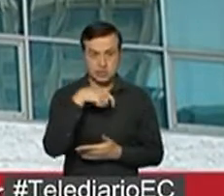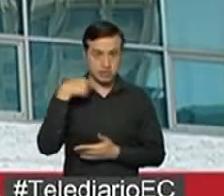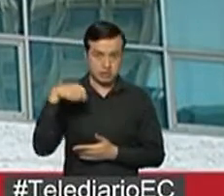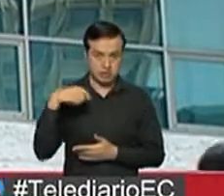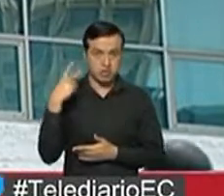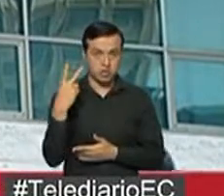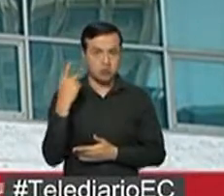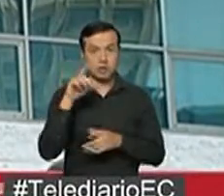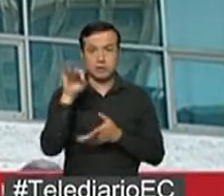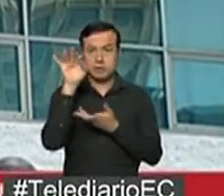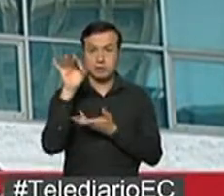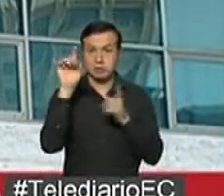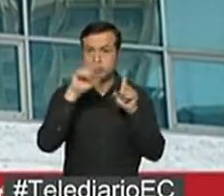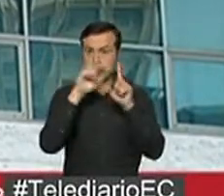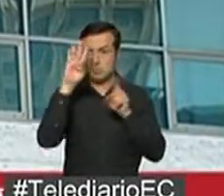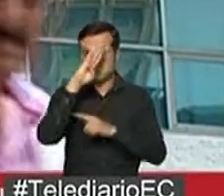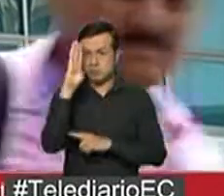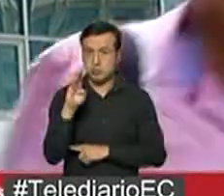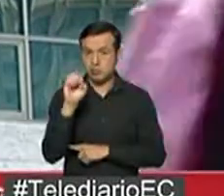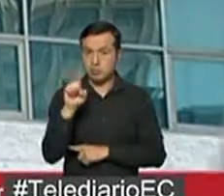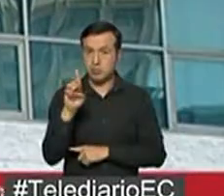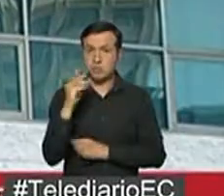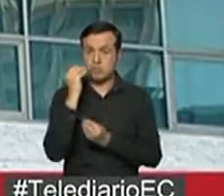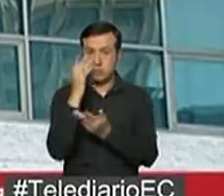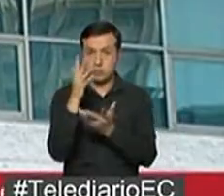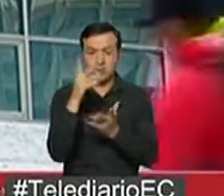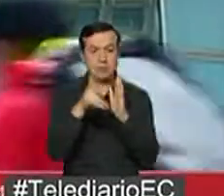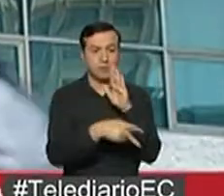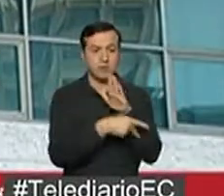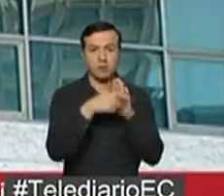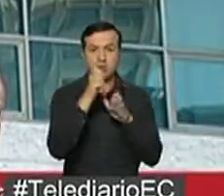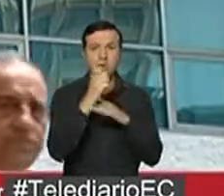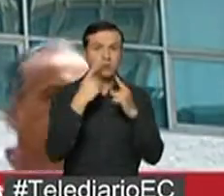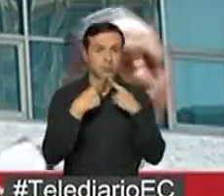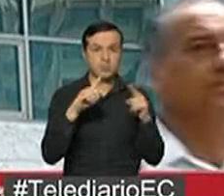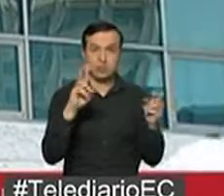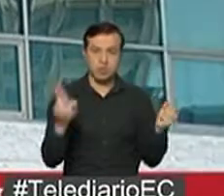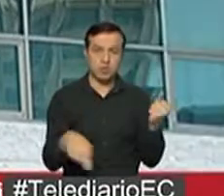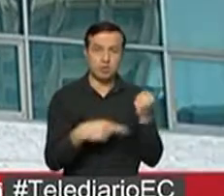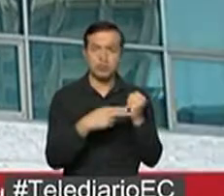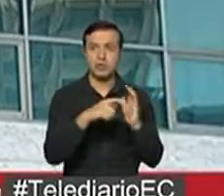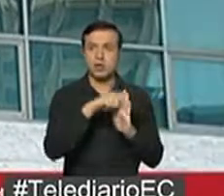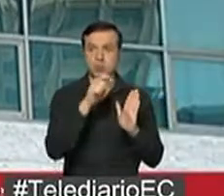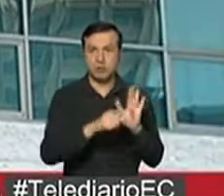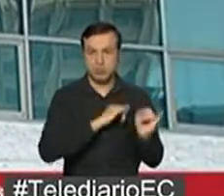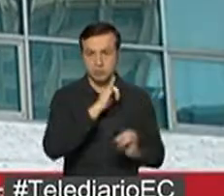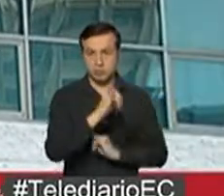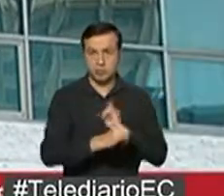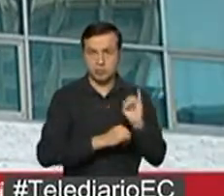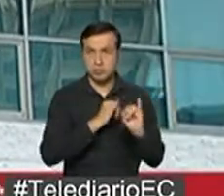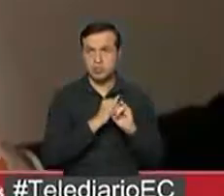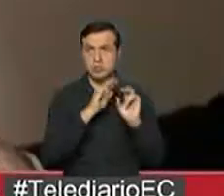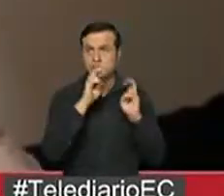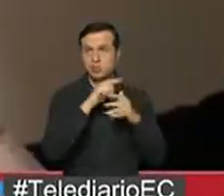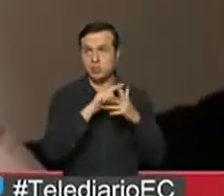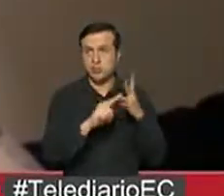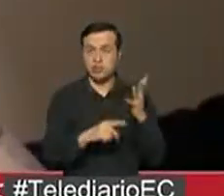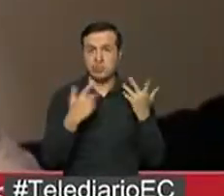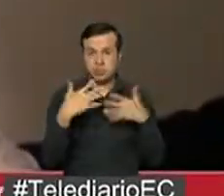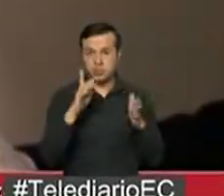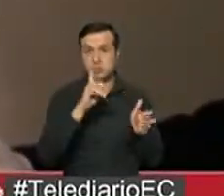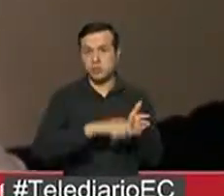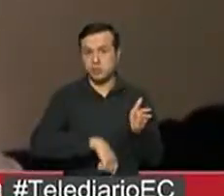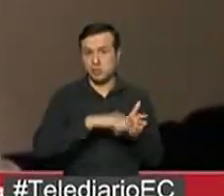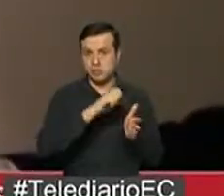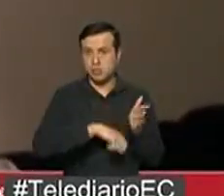representantes de odebrecht no se ha pronunciado mientras que petroecuador se ha reforzado con abogados externos para este caso otros hemos contratado